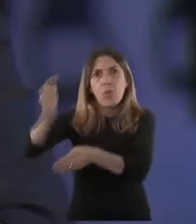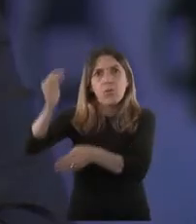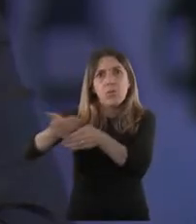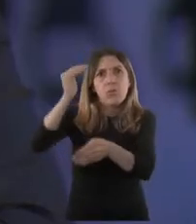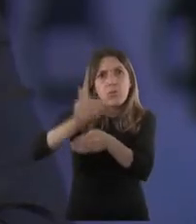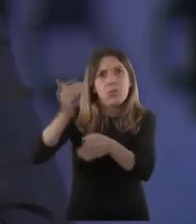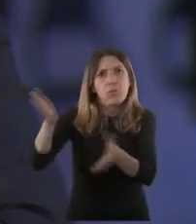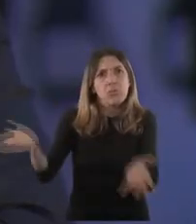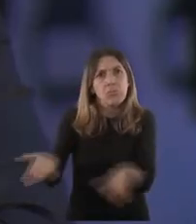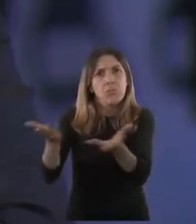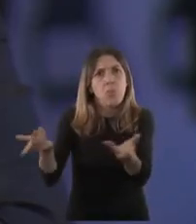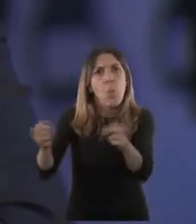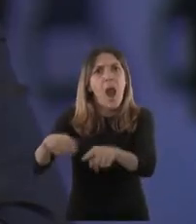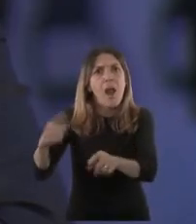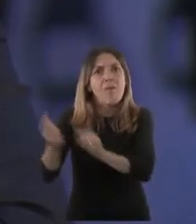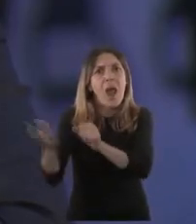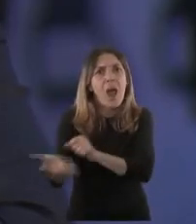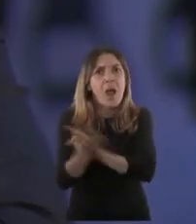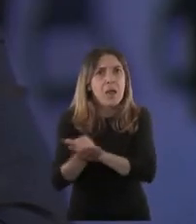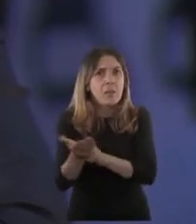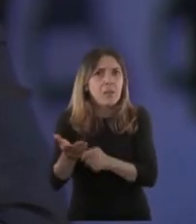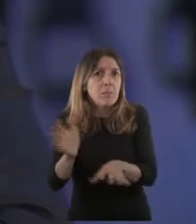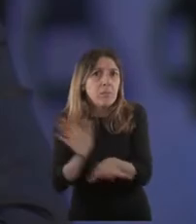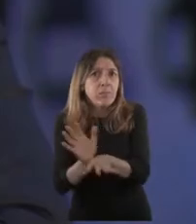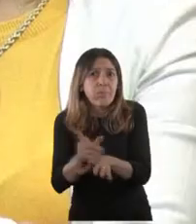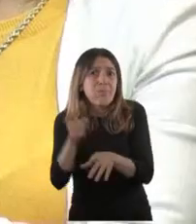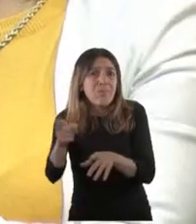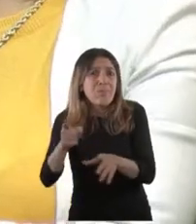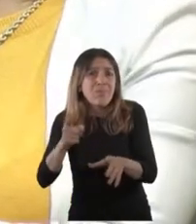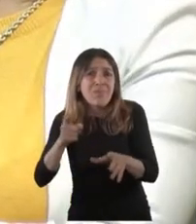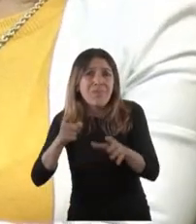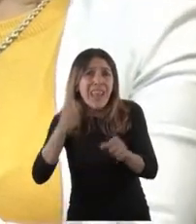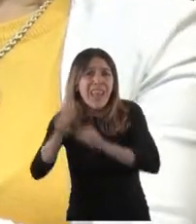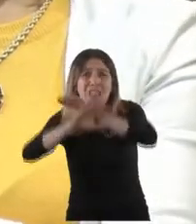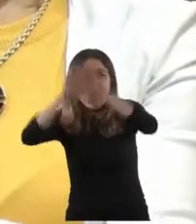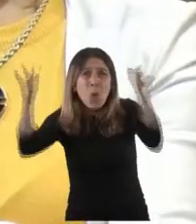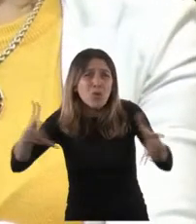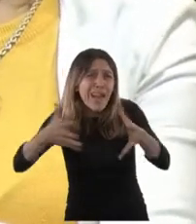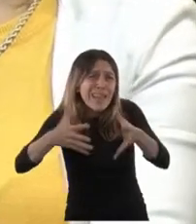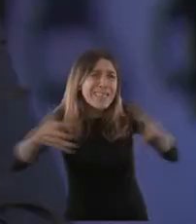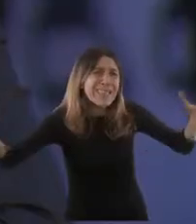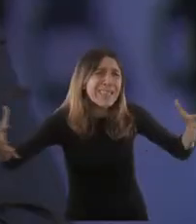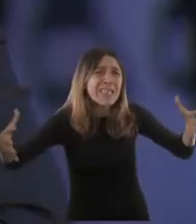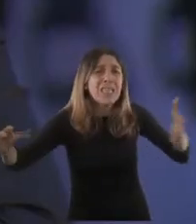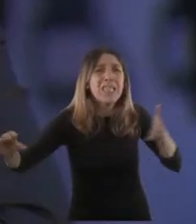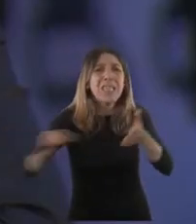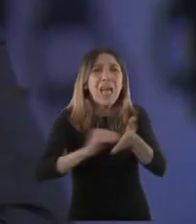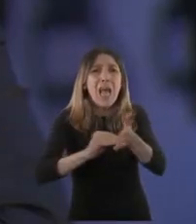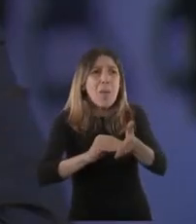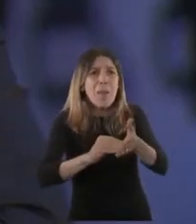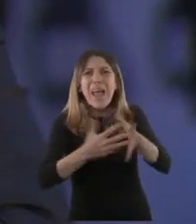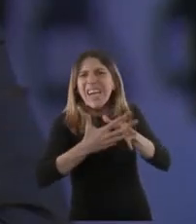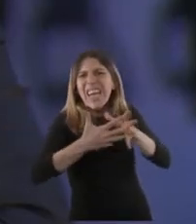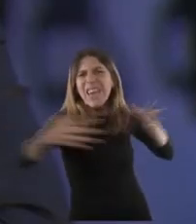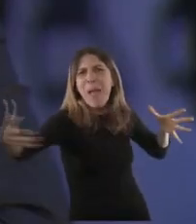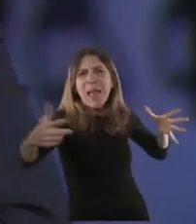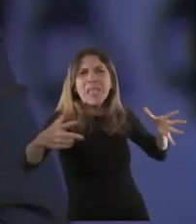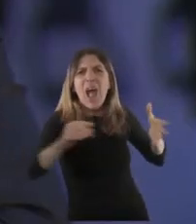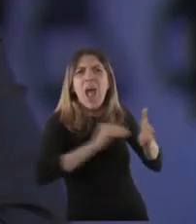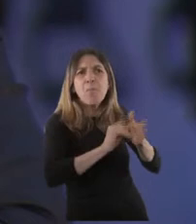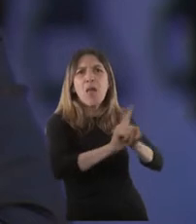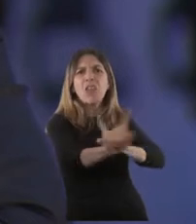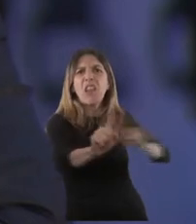describíamos, son grandes naves donde los trabajadores pueden tener su distanciamiento, donde